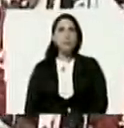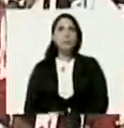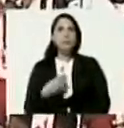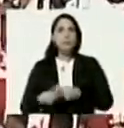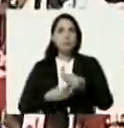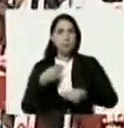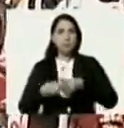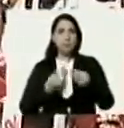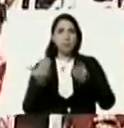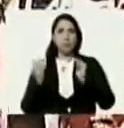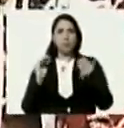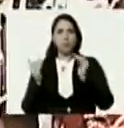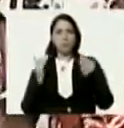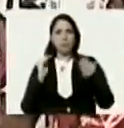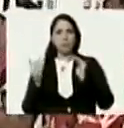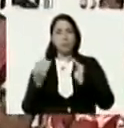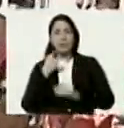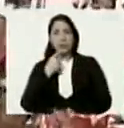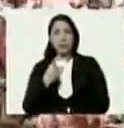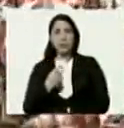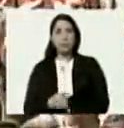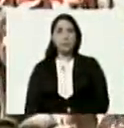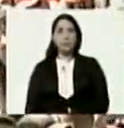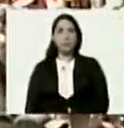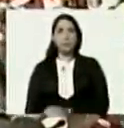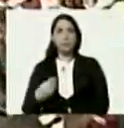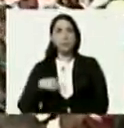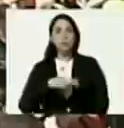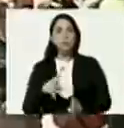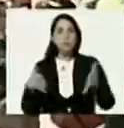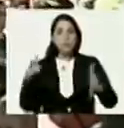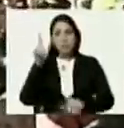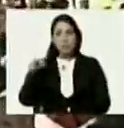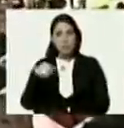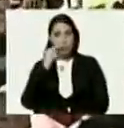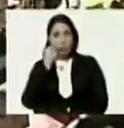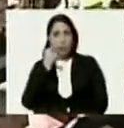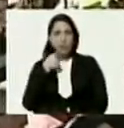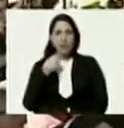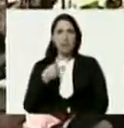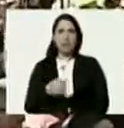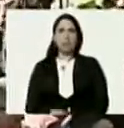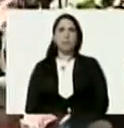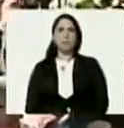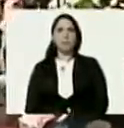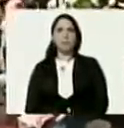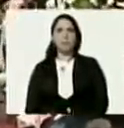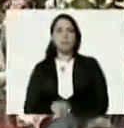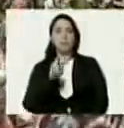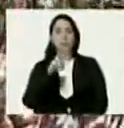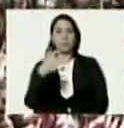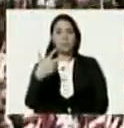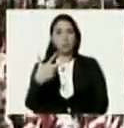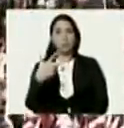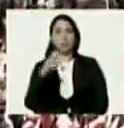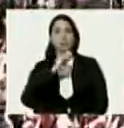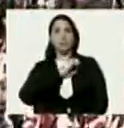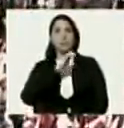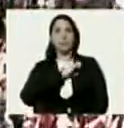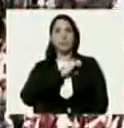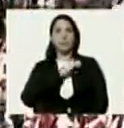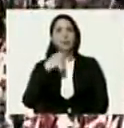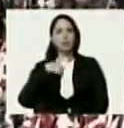balance, decía, nuestro gran Fabricio decía, el 23 de enero, lo